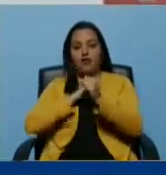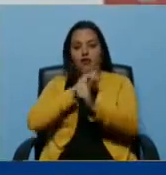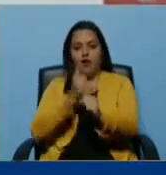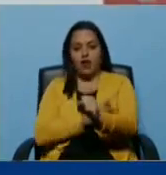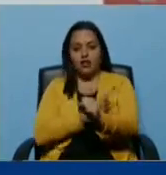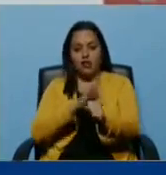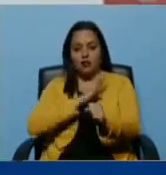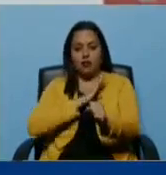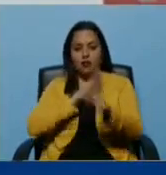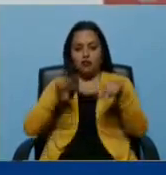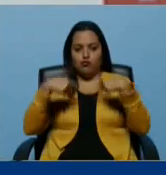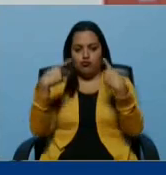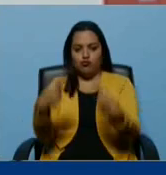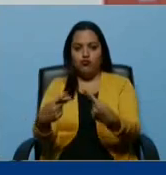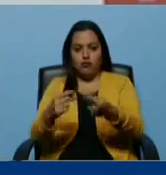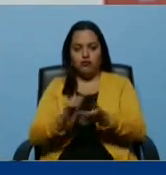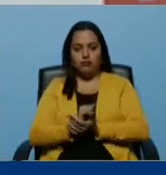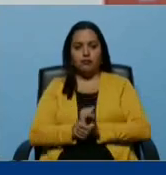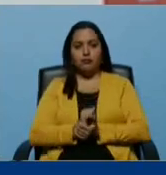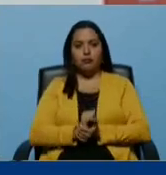autorrenovadora permanente.